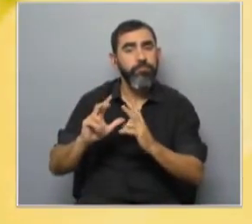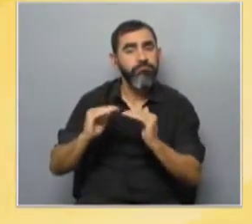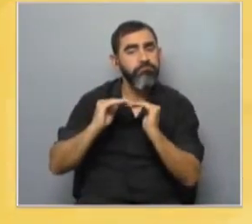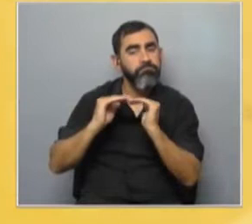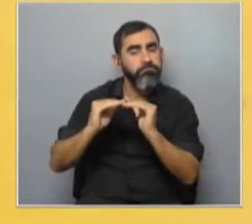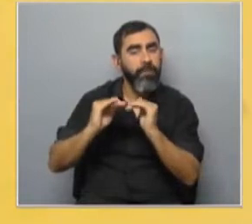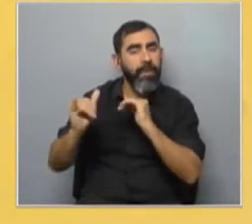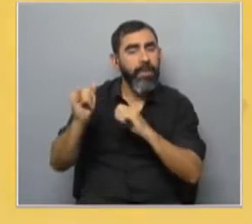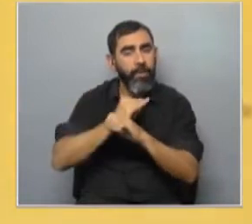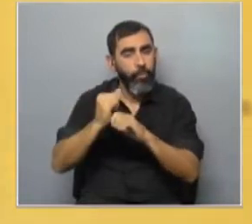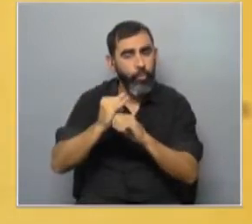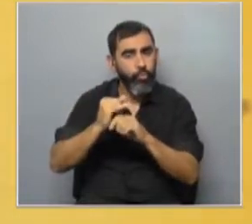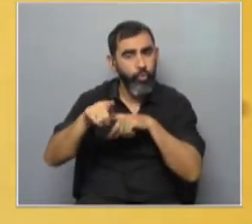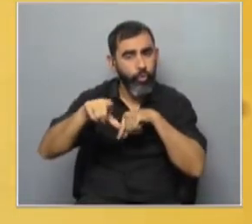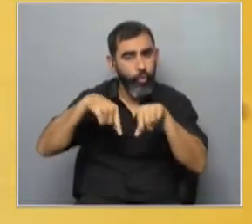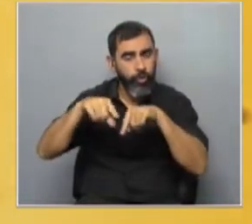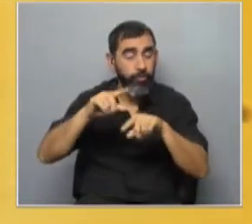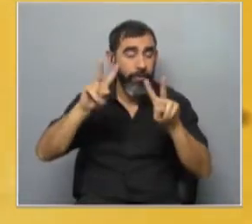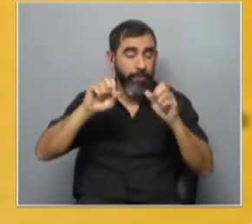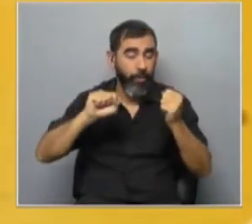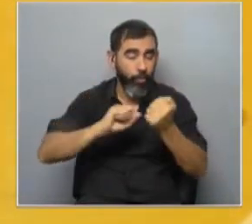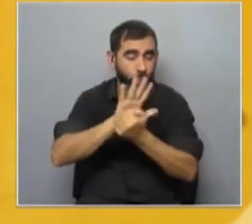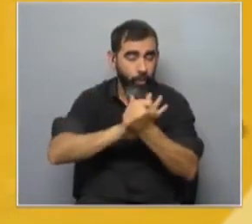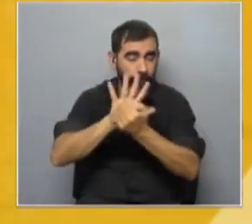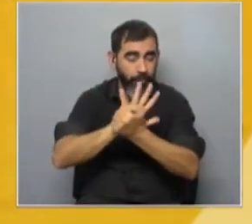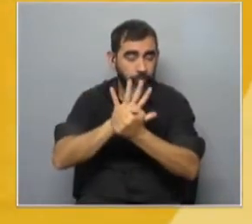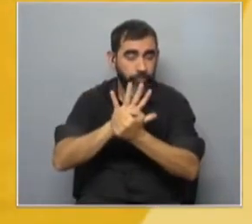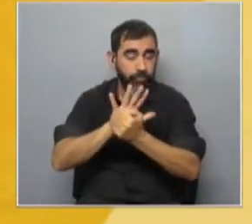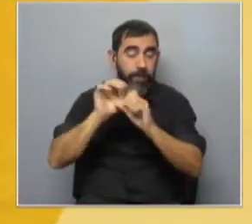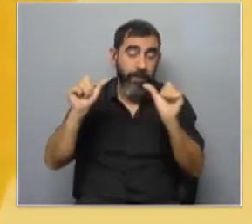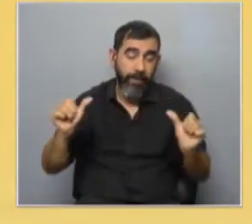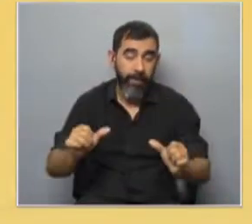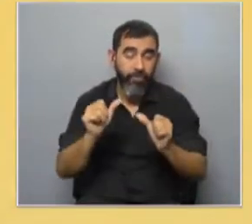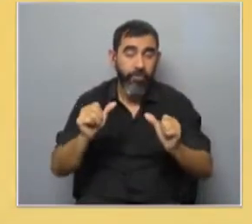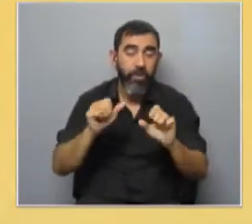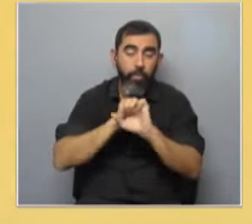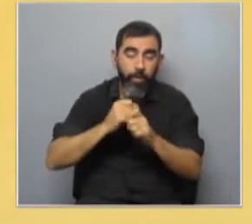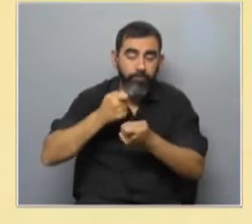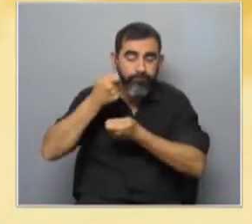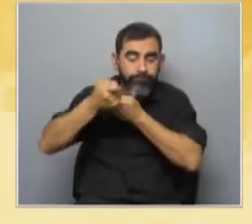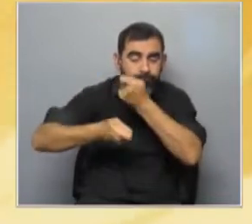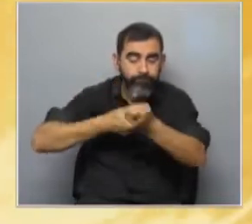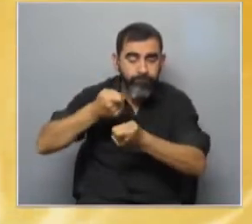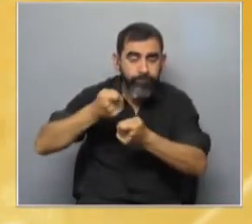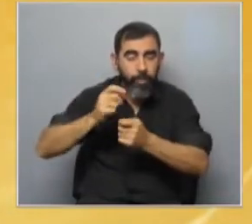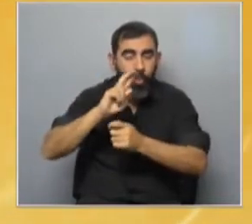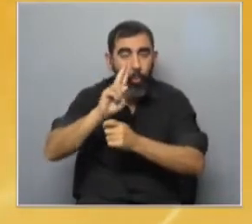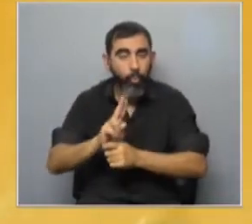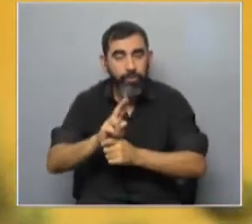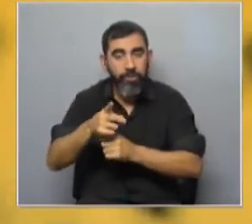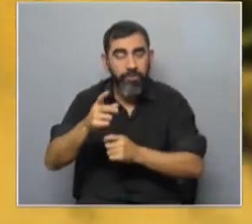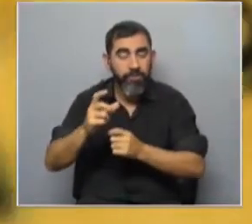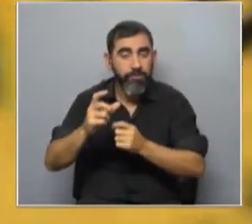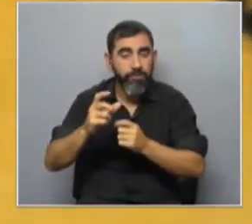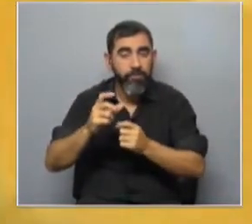entre las instituciones por el COVID-19 generó bueno, que se pueda aplicar, se pueda seguir utilizando esta